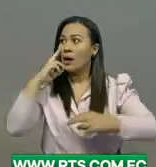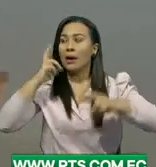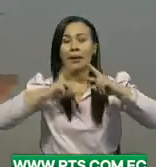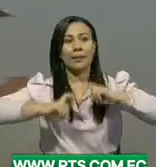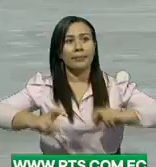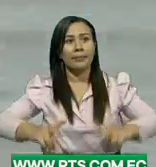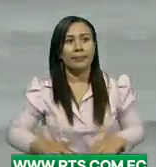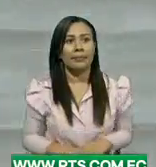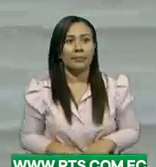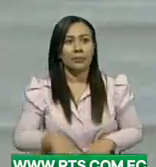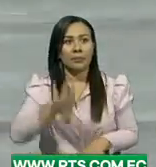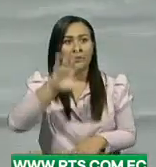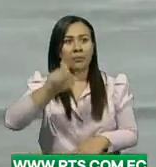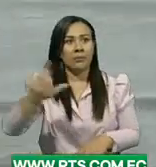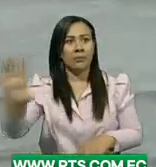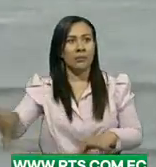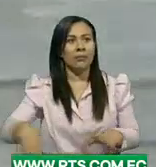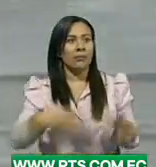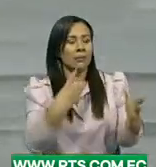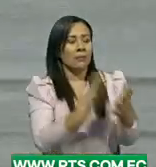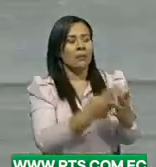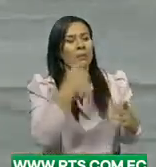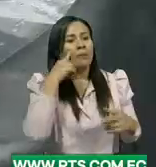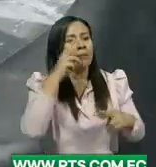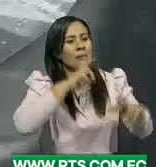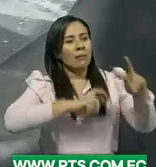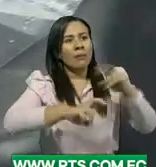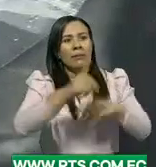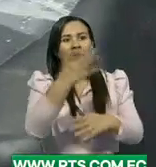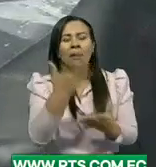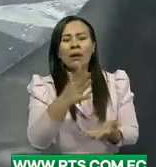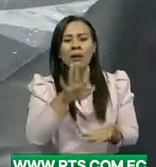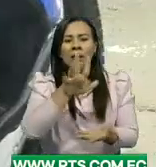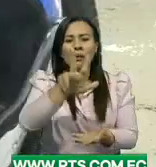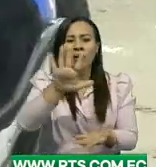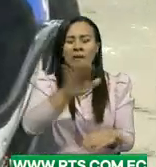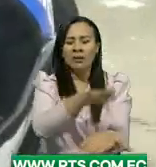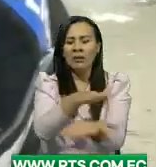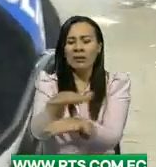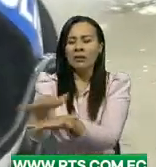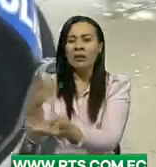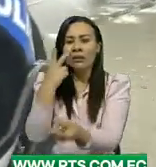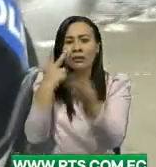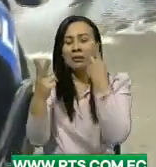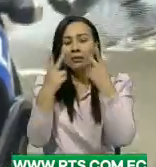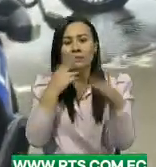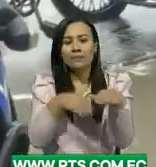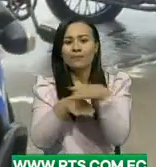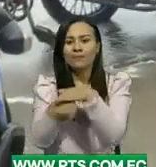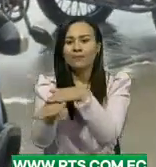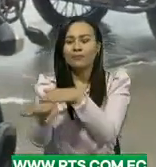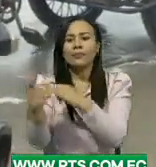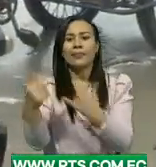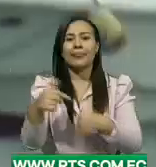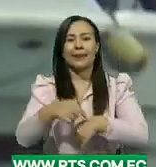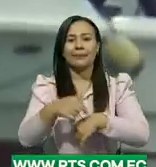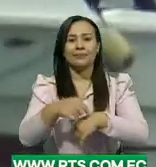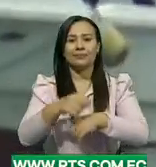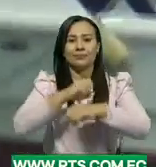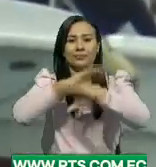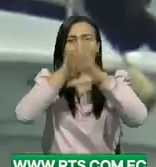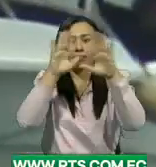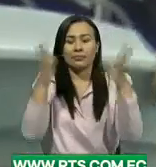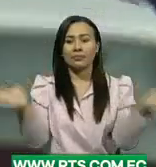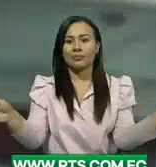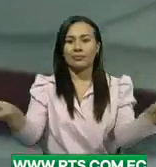investigación. En total, 35 paquetes fueron incautados durante un operativo de rastreo que se extendió desde la playa hasta